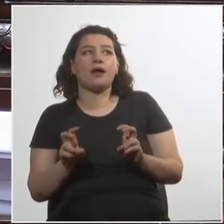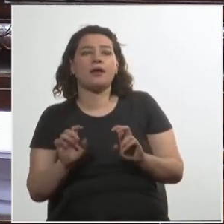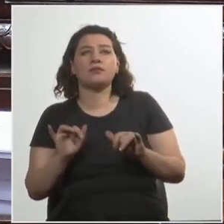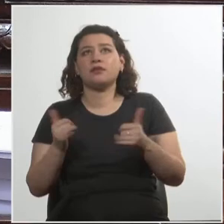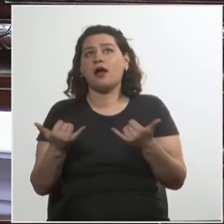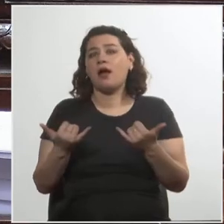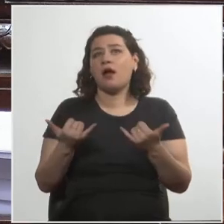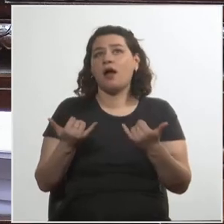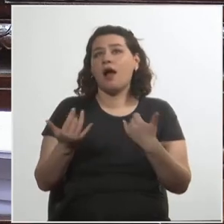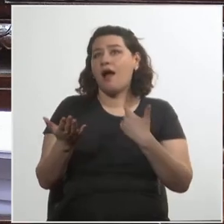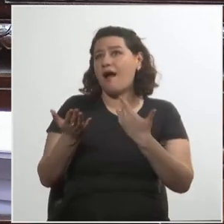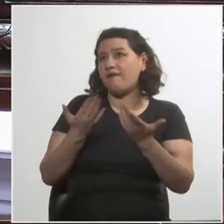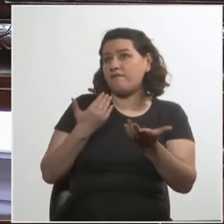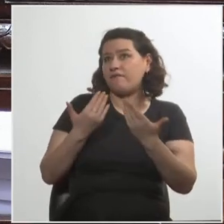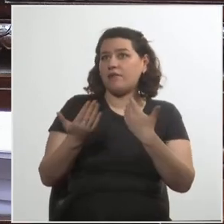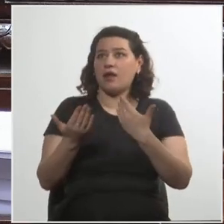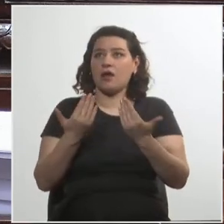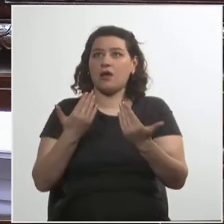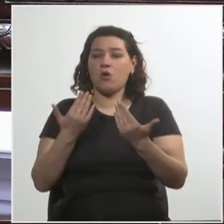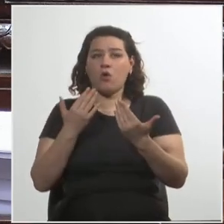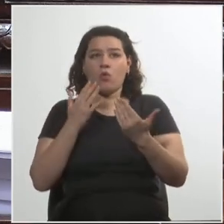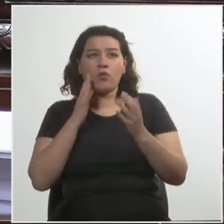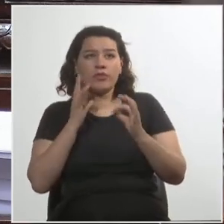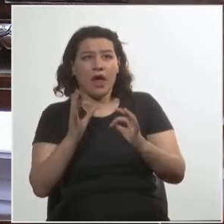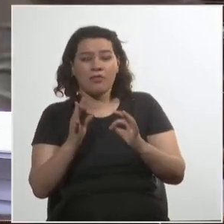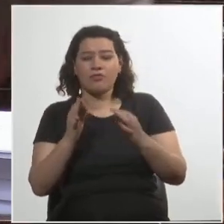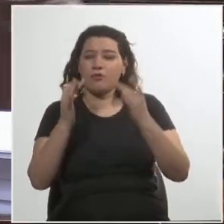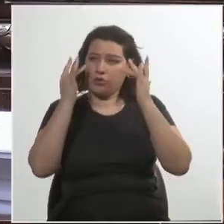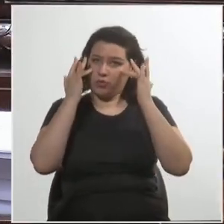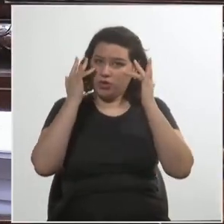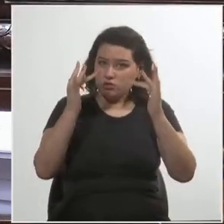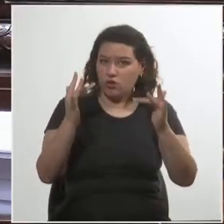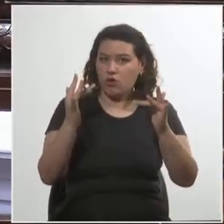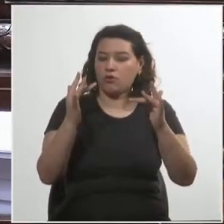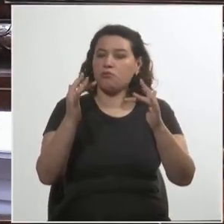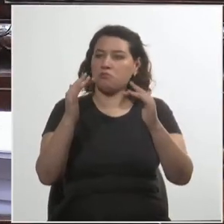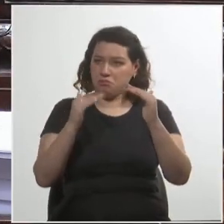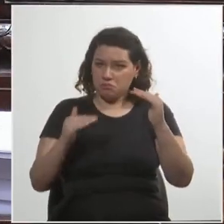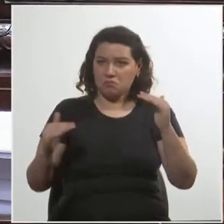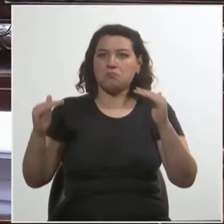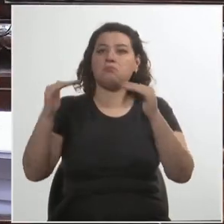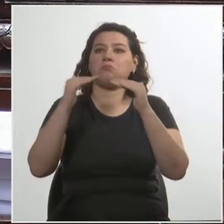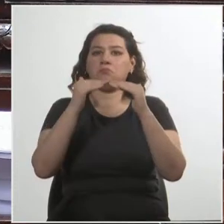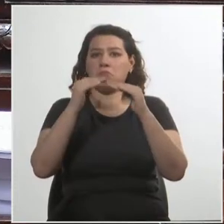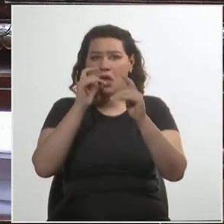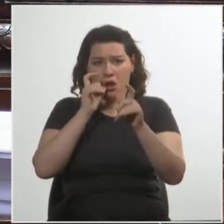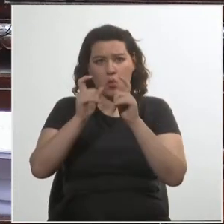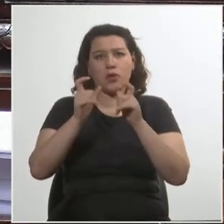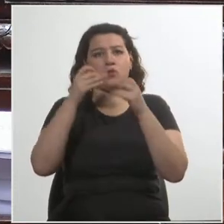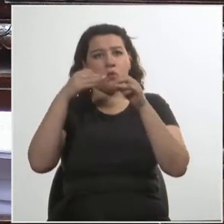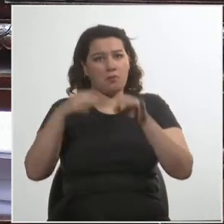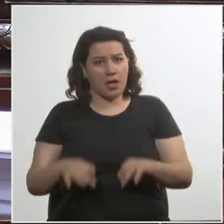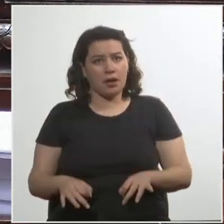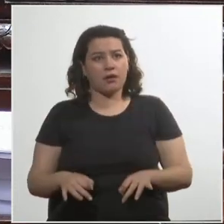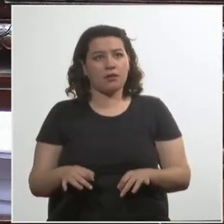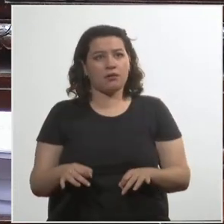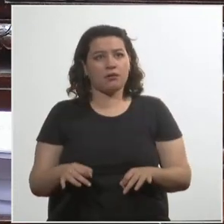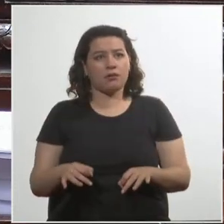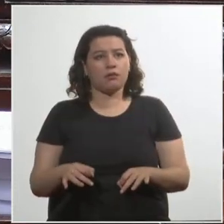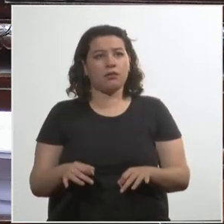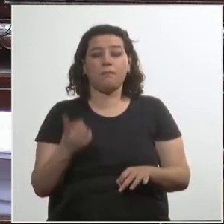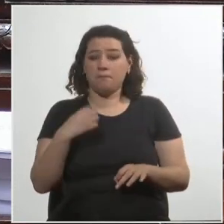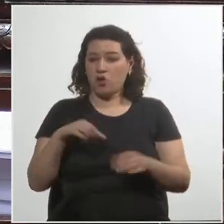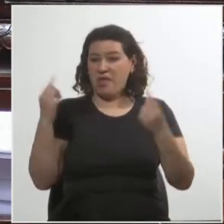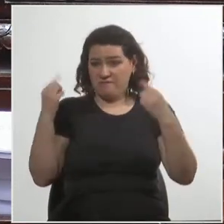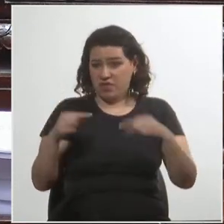se ha tratado este tema el día de hoy con ponderación con educación con altura con argumentos este Pero ha sido un